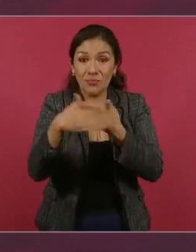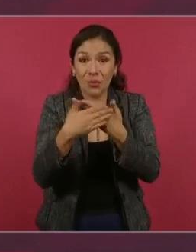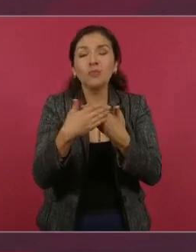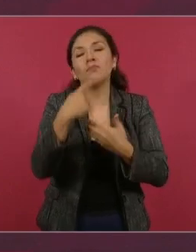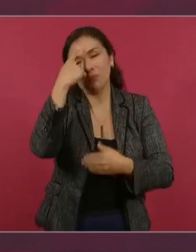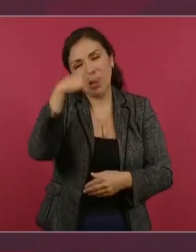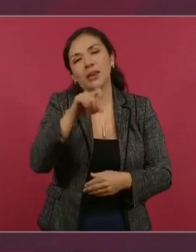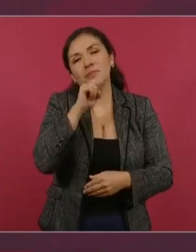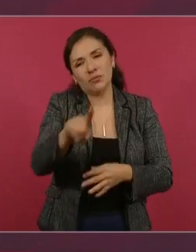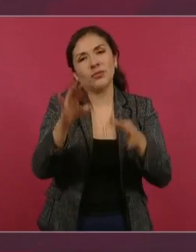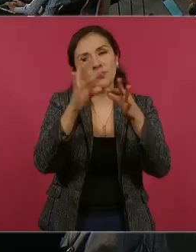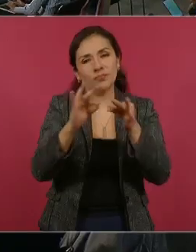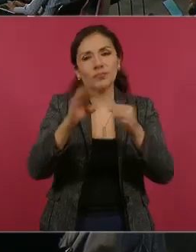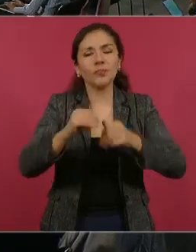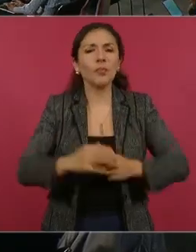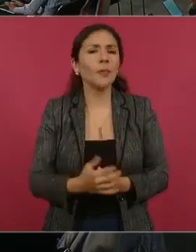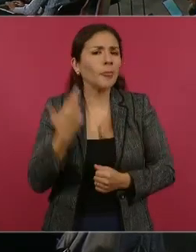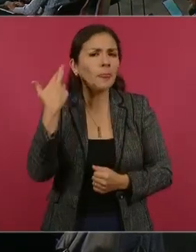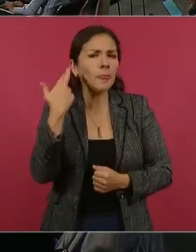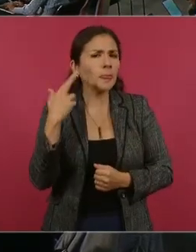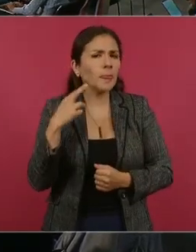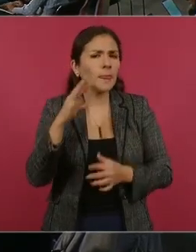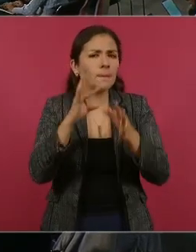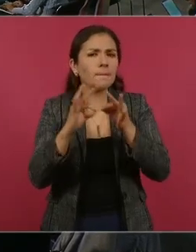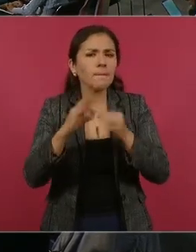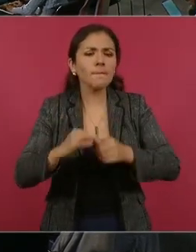propósito, básicamente.